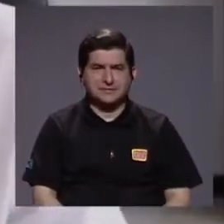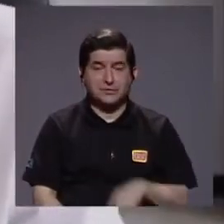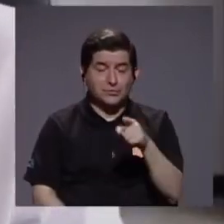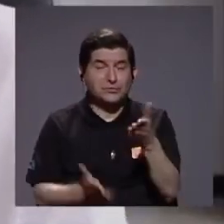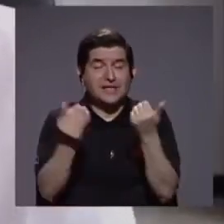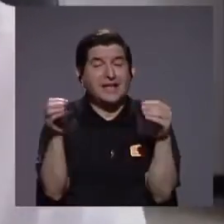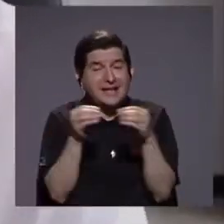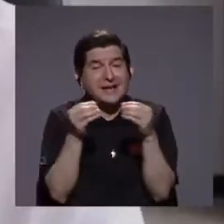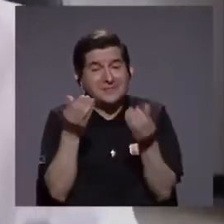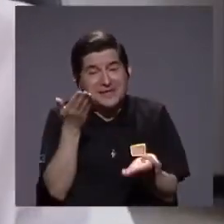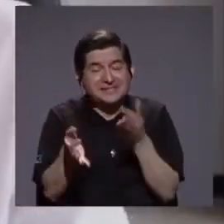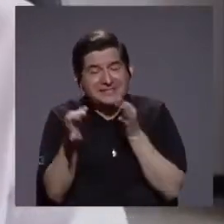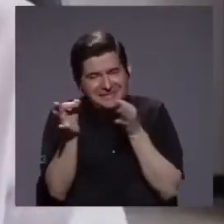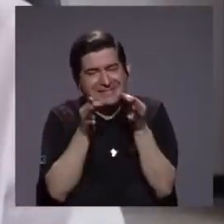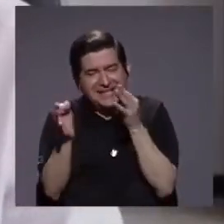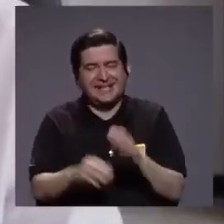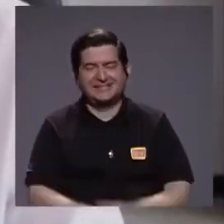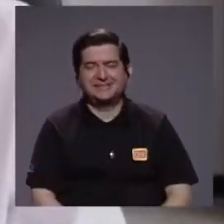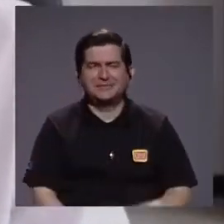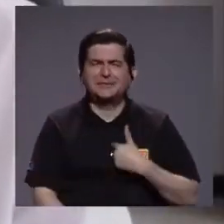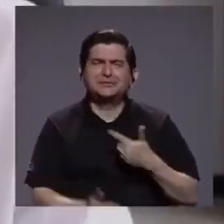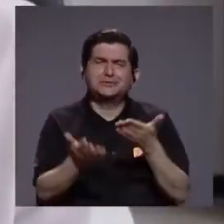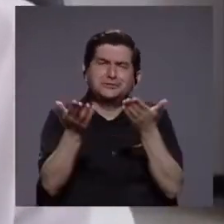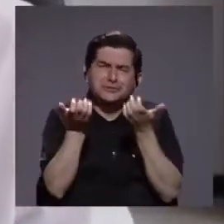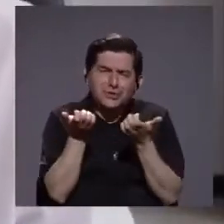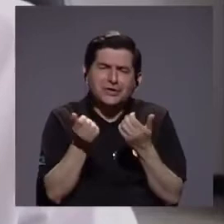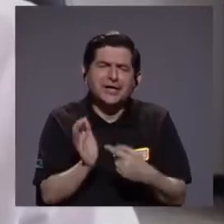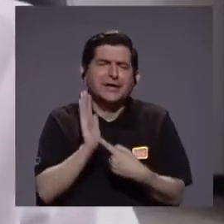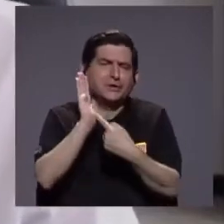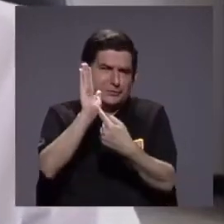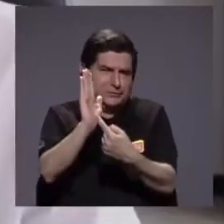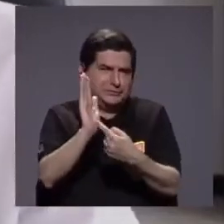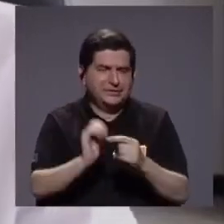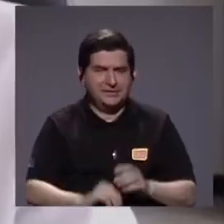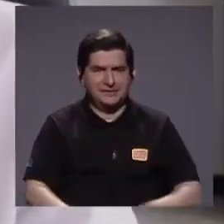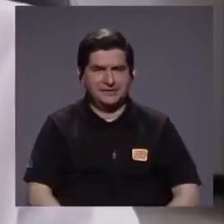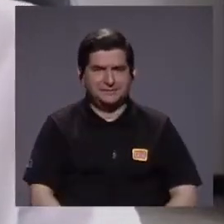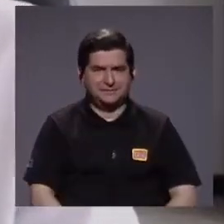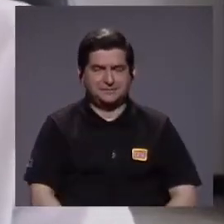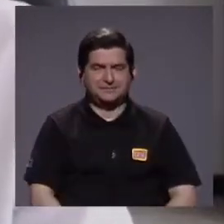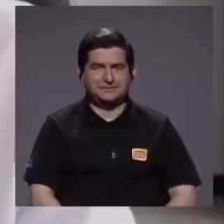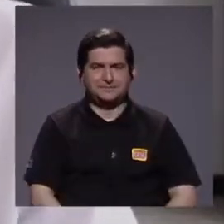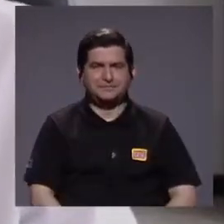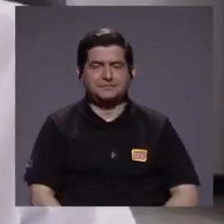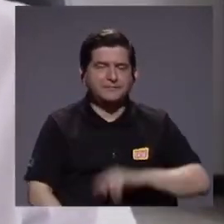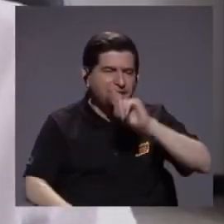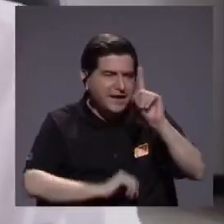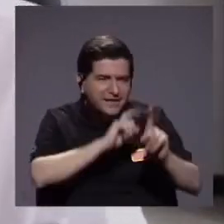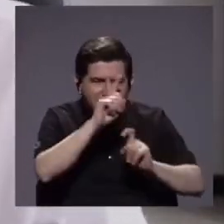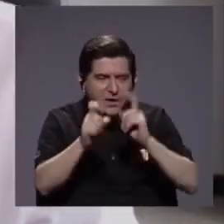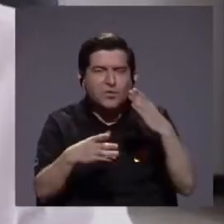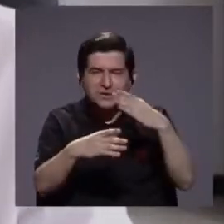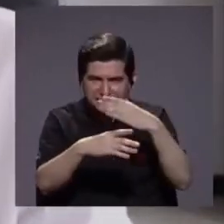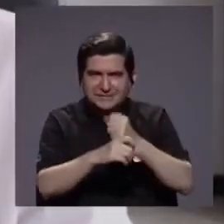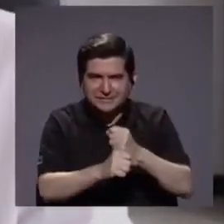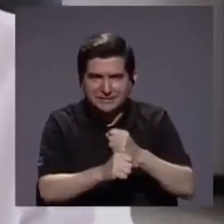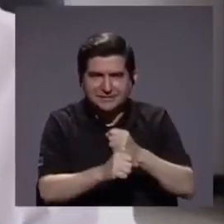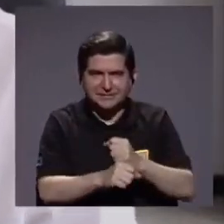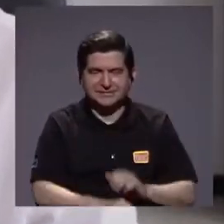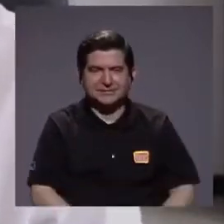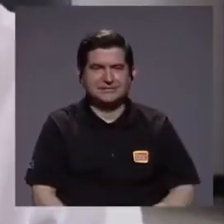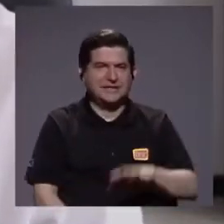más. Yo quisiera aquí señalar lo siguiente, de una encuesta que hemos hecho